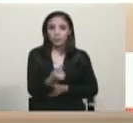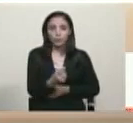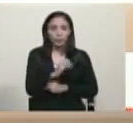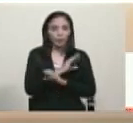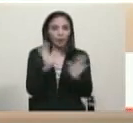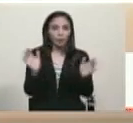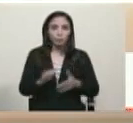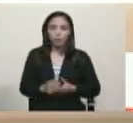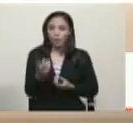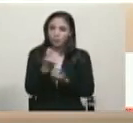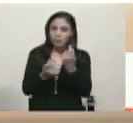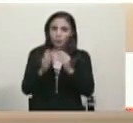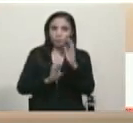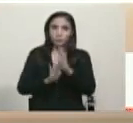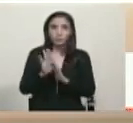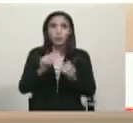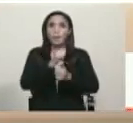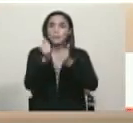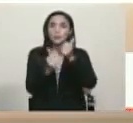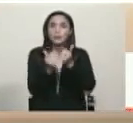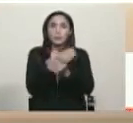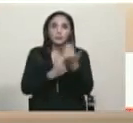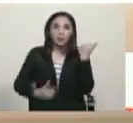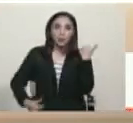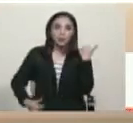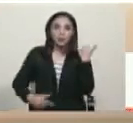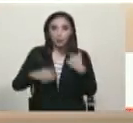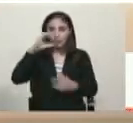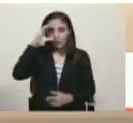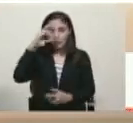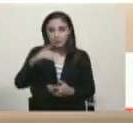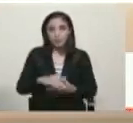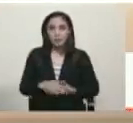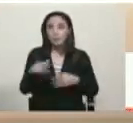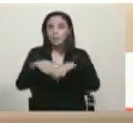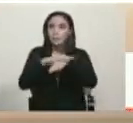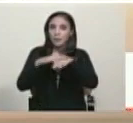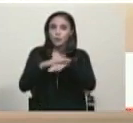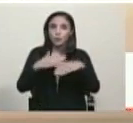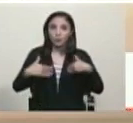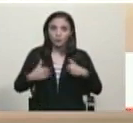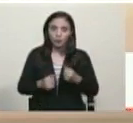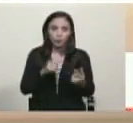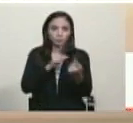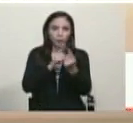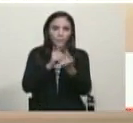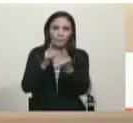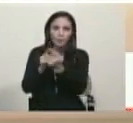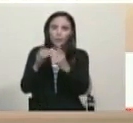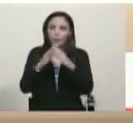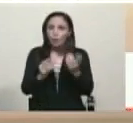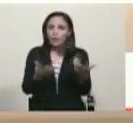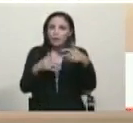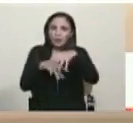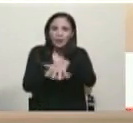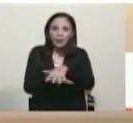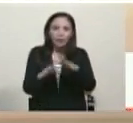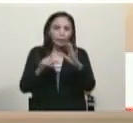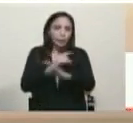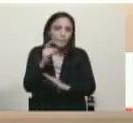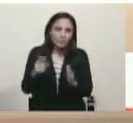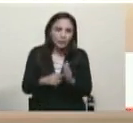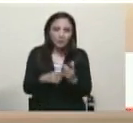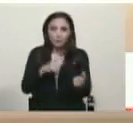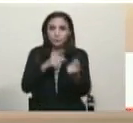invertir, señora vicepresidenta, señor ministro Carlos Alvarado, para llevar toda la atención integral contra todas